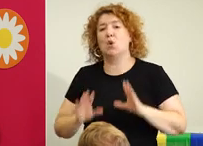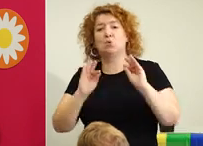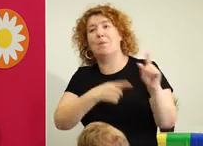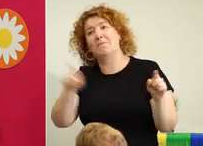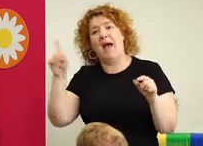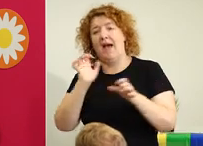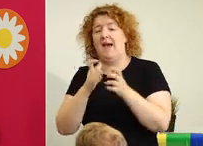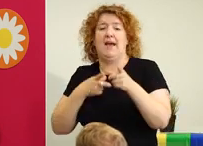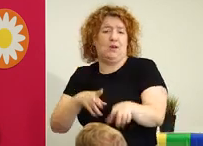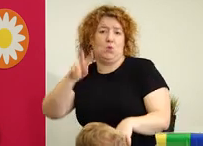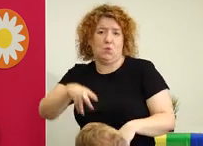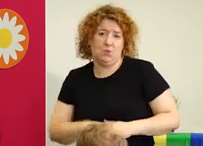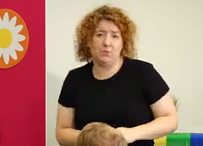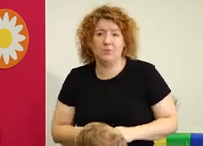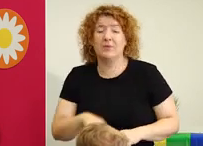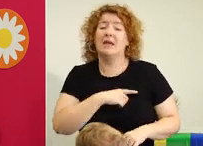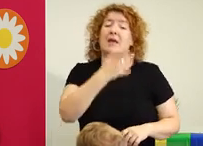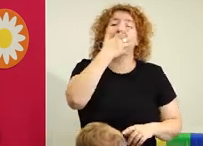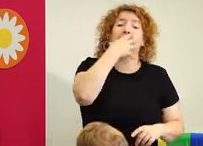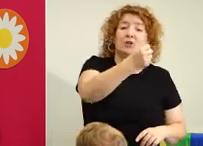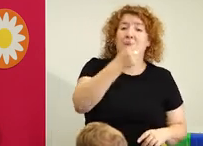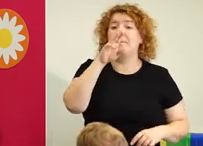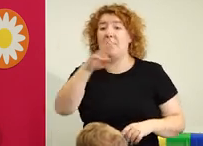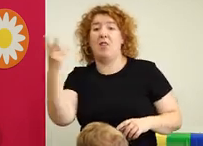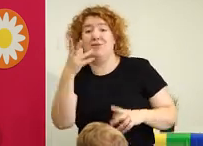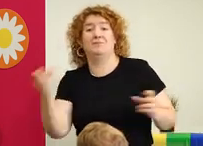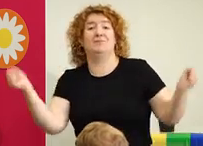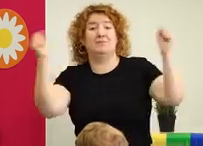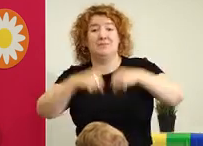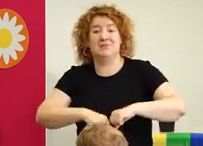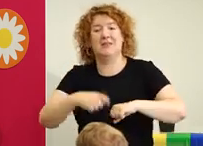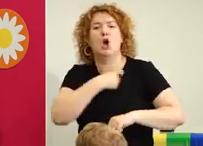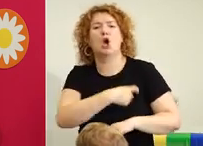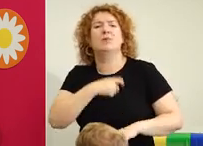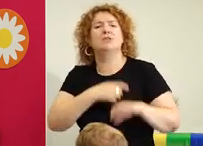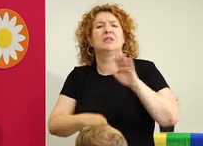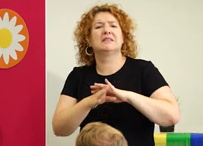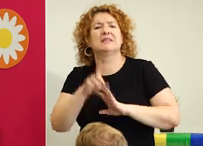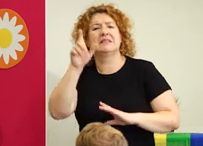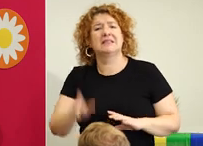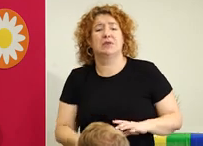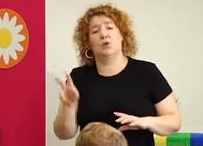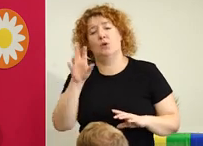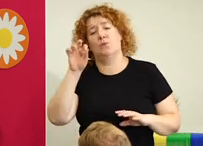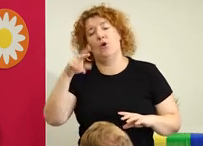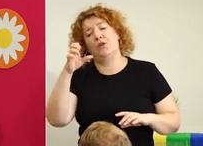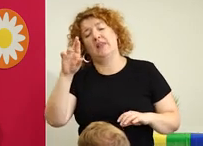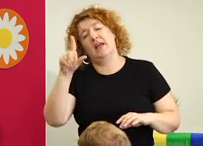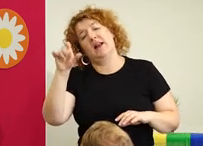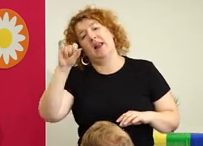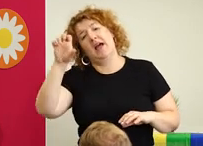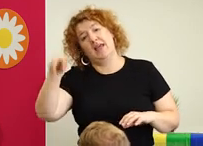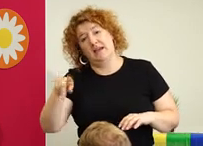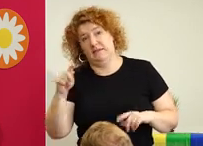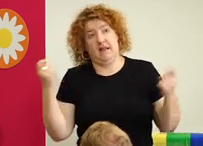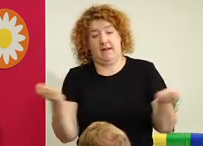En Europa, el Partido Socialista y el Partido Popular han acordado que al frente de la Comisión siga una señora como Ursula von der Leyen, que ha hecho